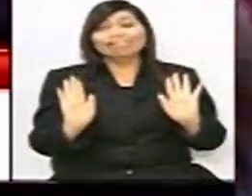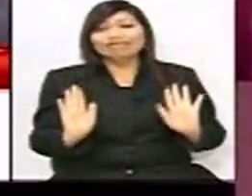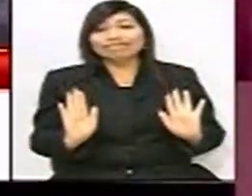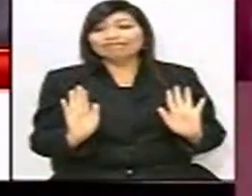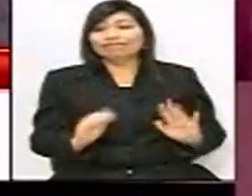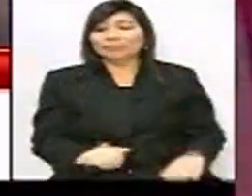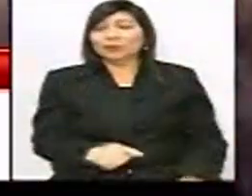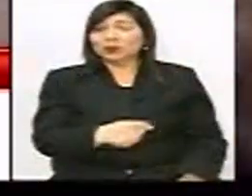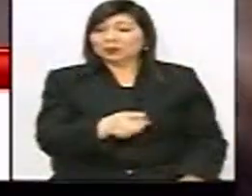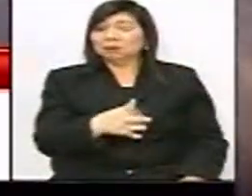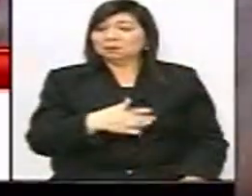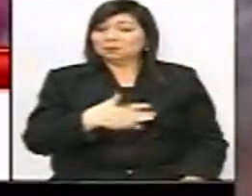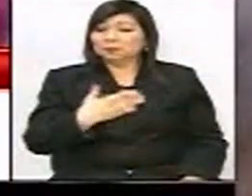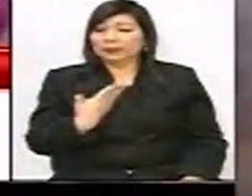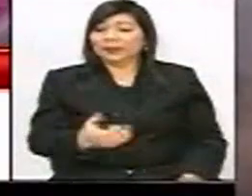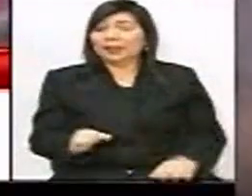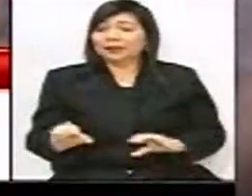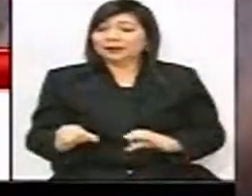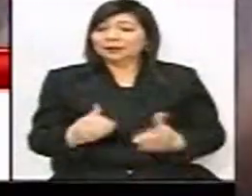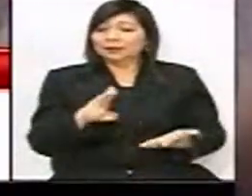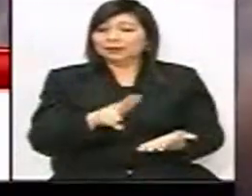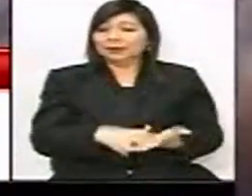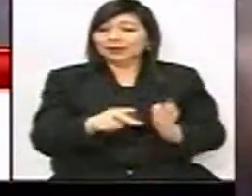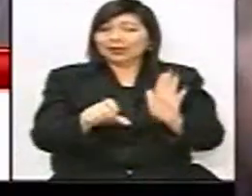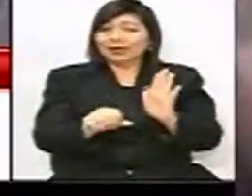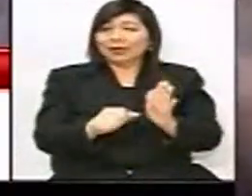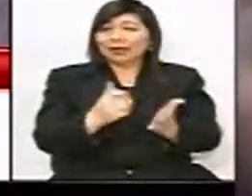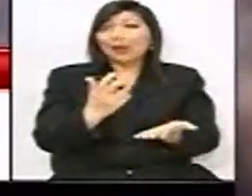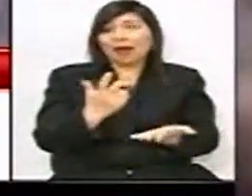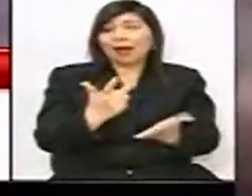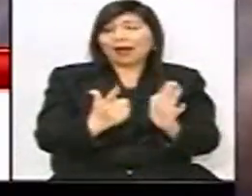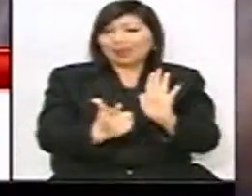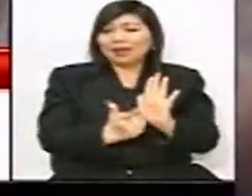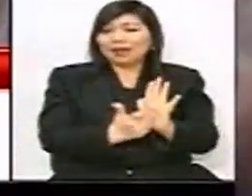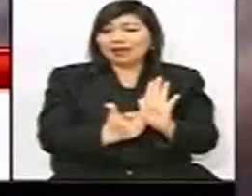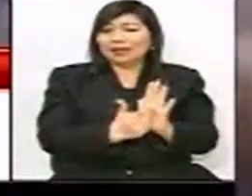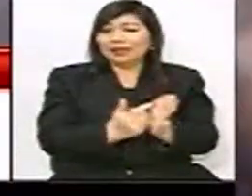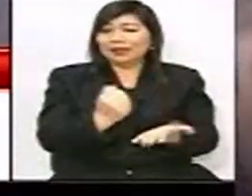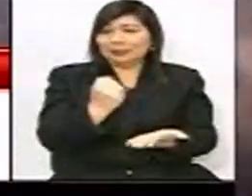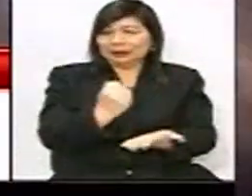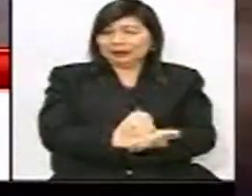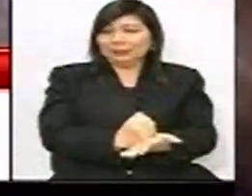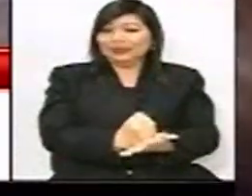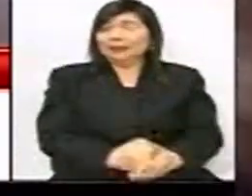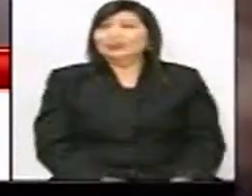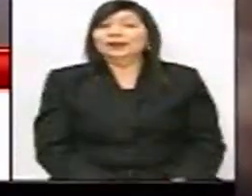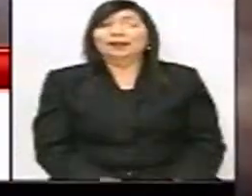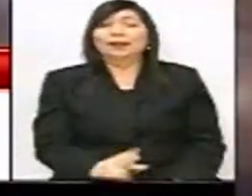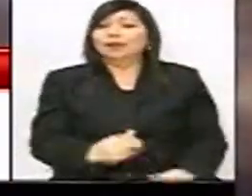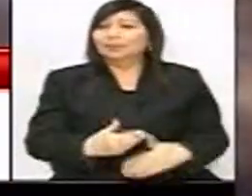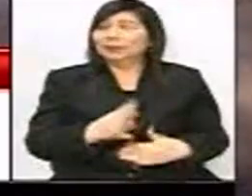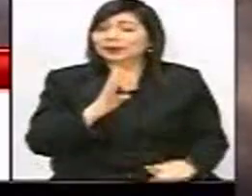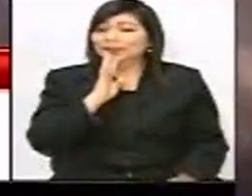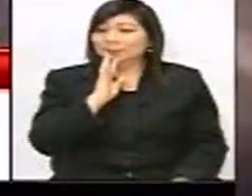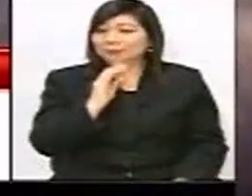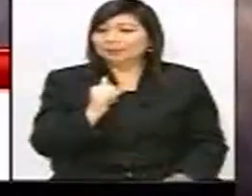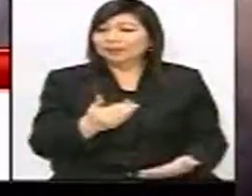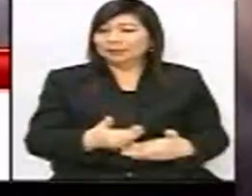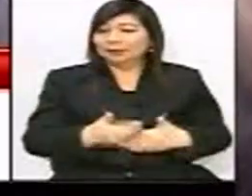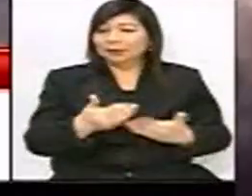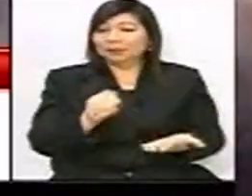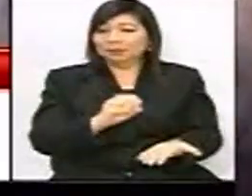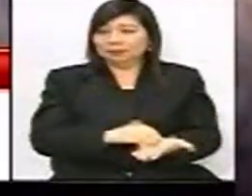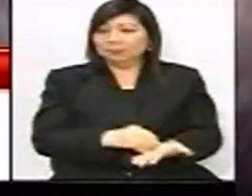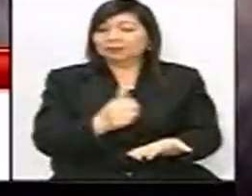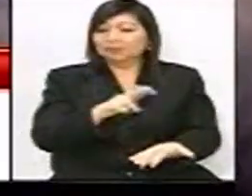ojalá que usted pueda lograr aprobar esta ley de peajes, presidente, con el interés que tienen en escucharme y que no siga hablando, y que se apruebe lo